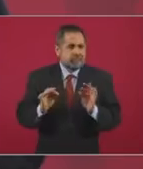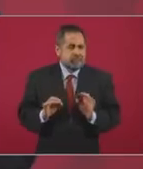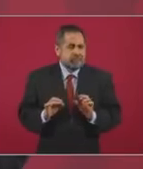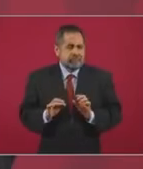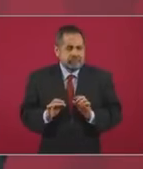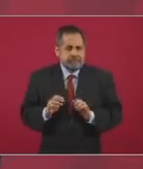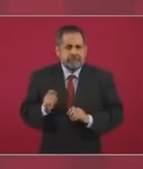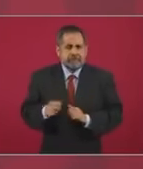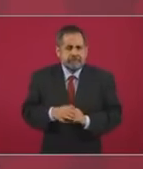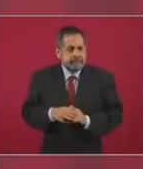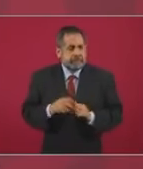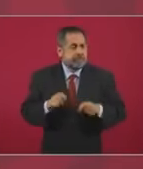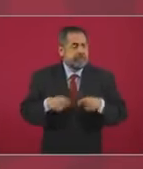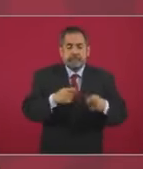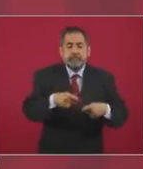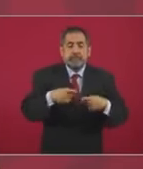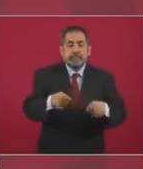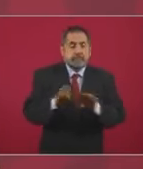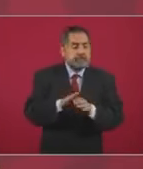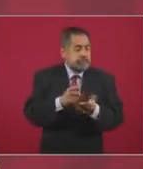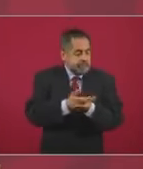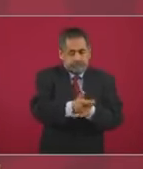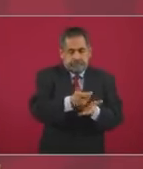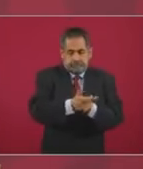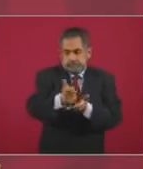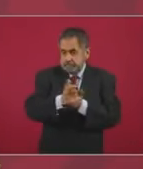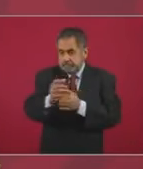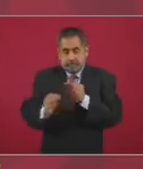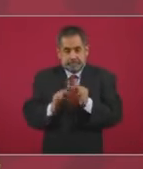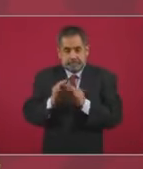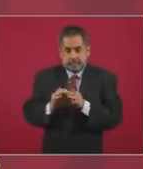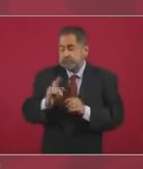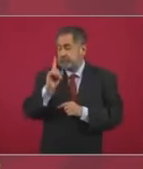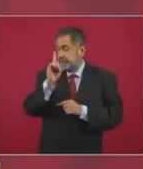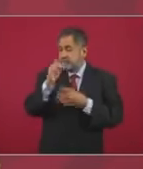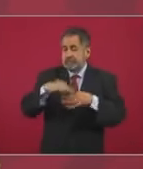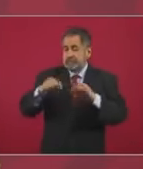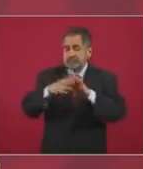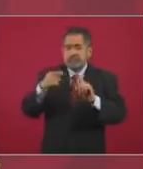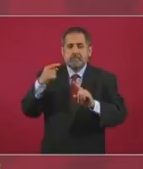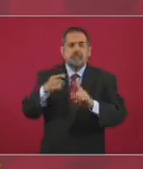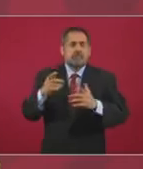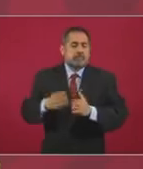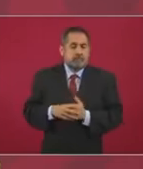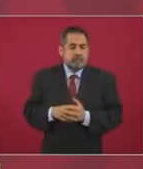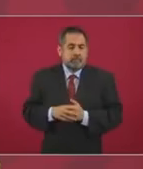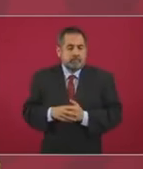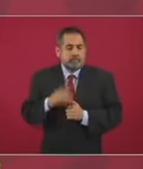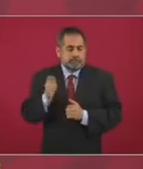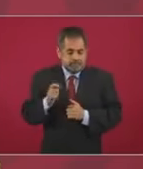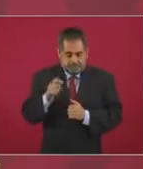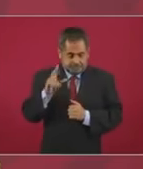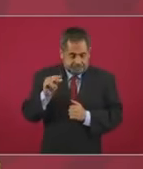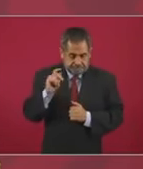que se les pague, y algo muy importante, que no